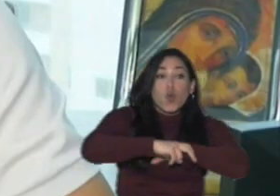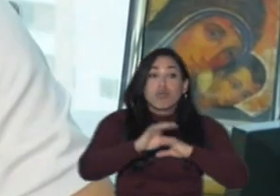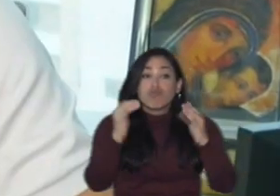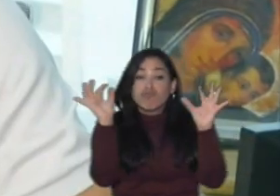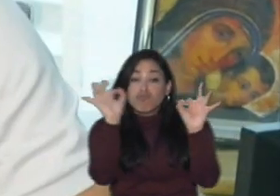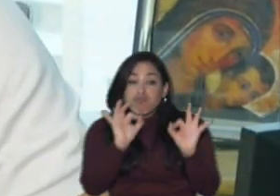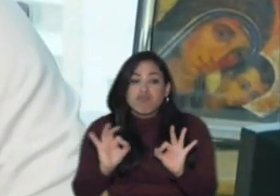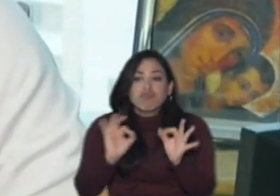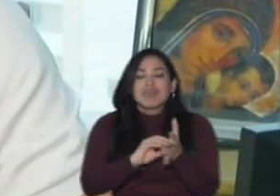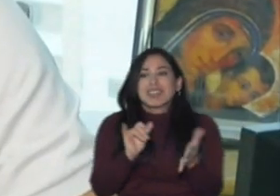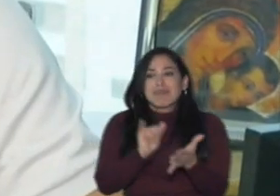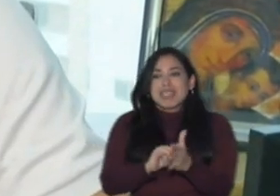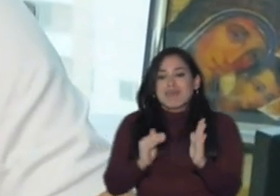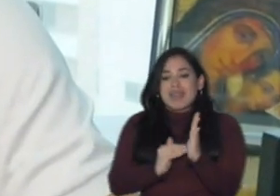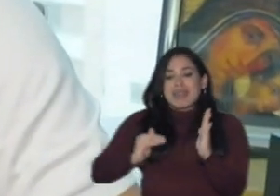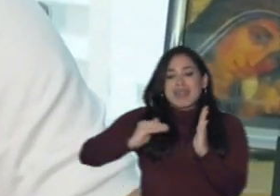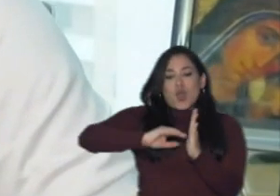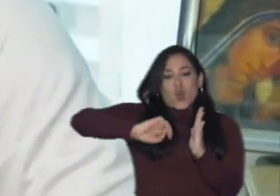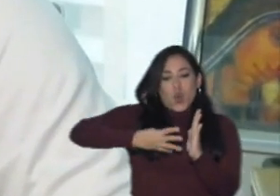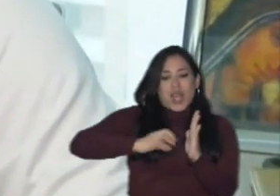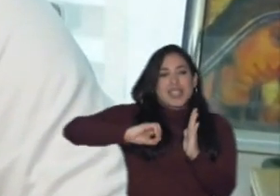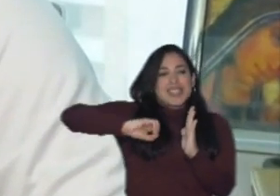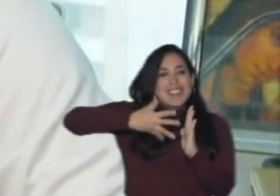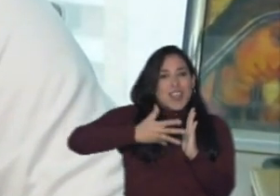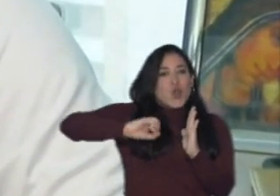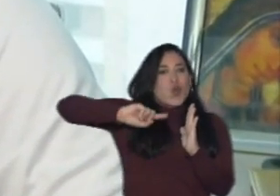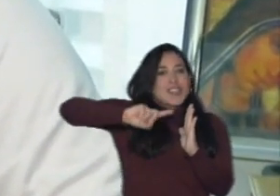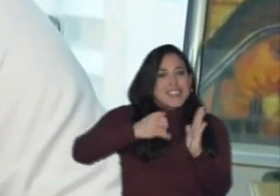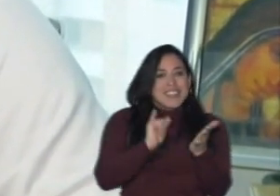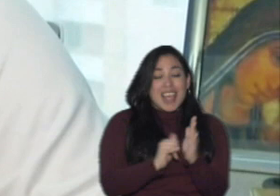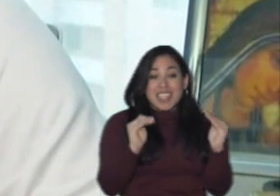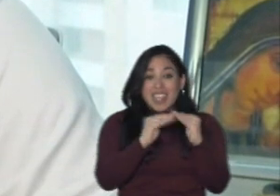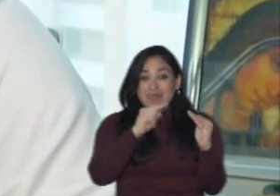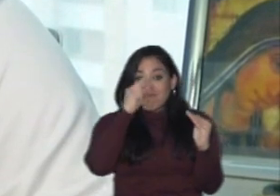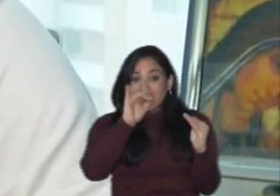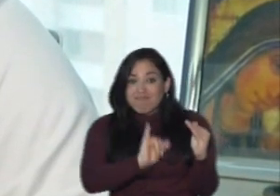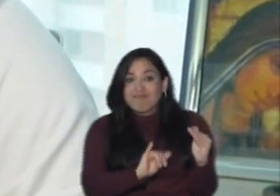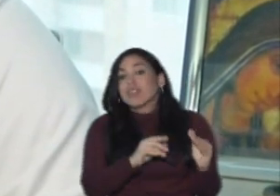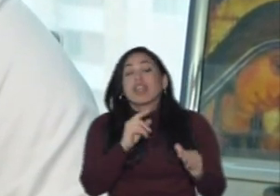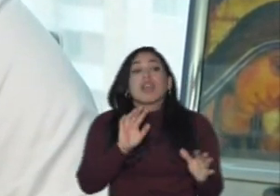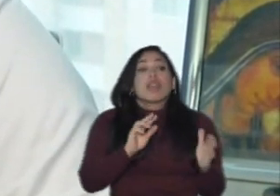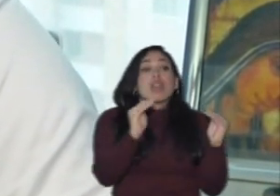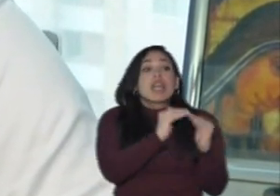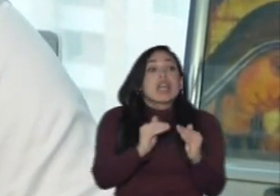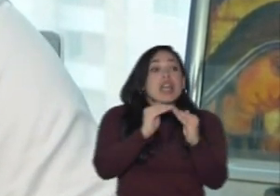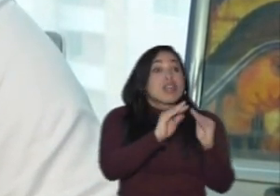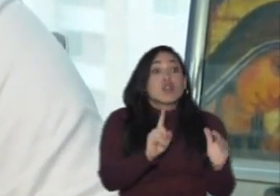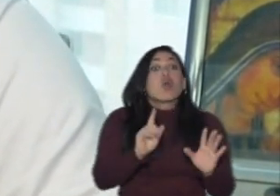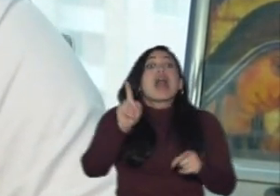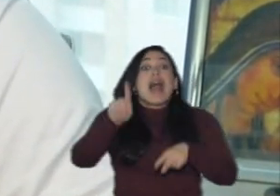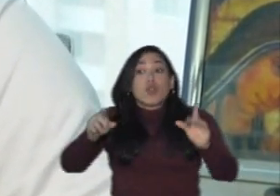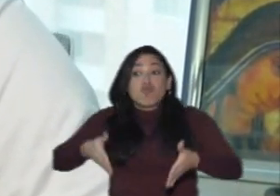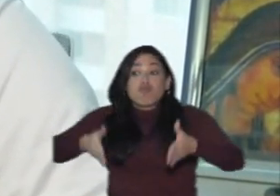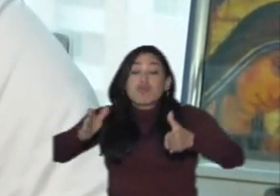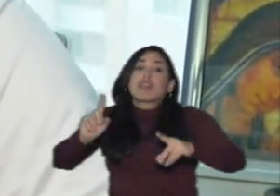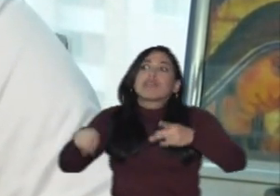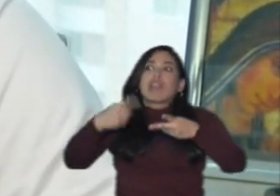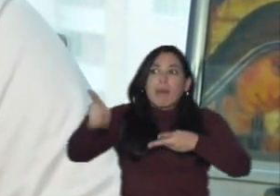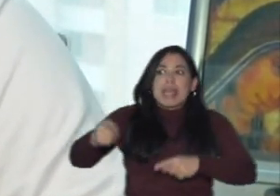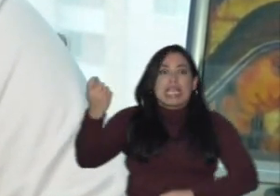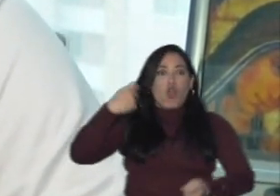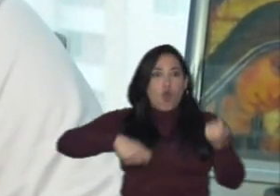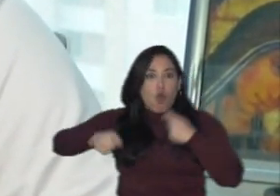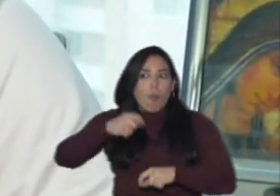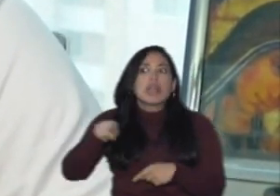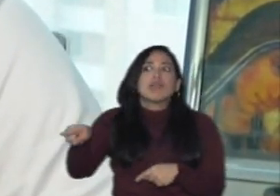eléctrico. Hablando de este estrato, estos estratos altos, ¿vale?, incluyendo no solo residenciales, sino también algunos comerciales e industriales,